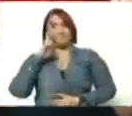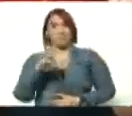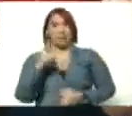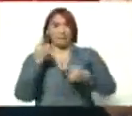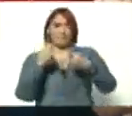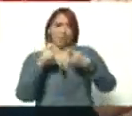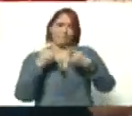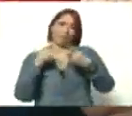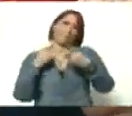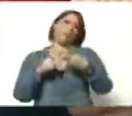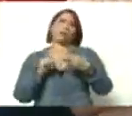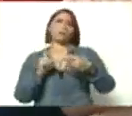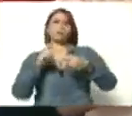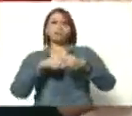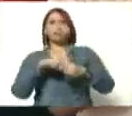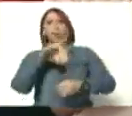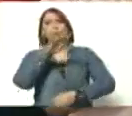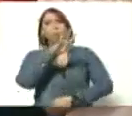cupo es de